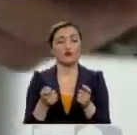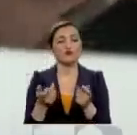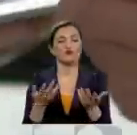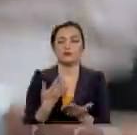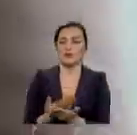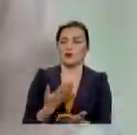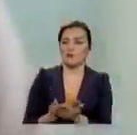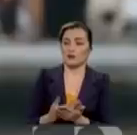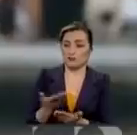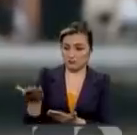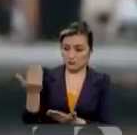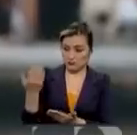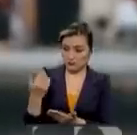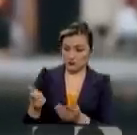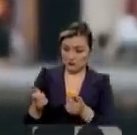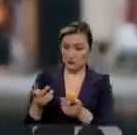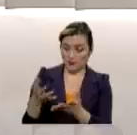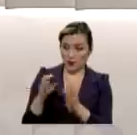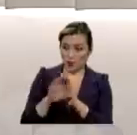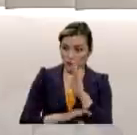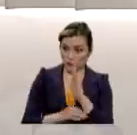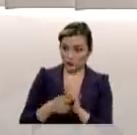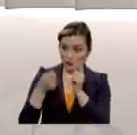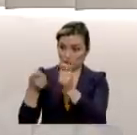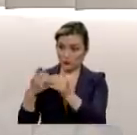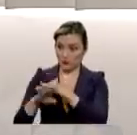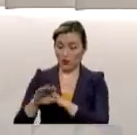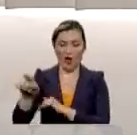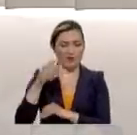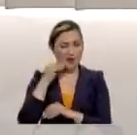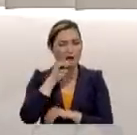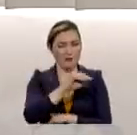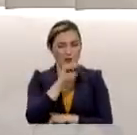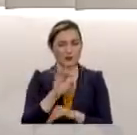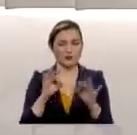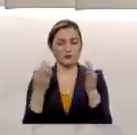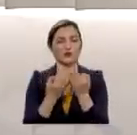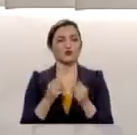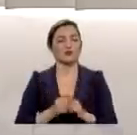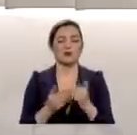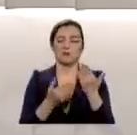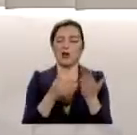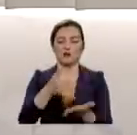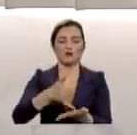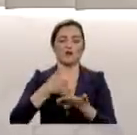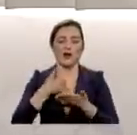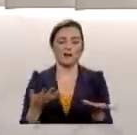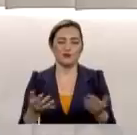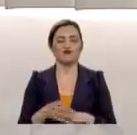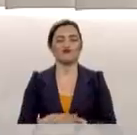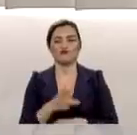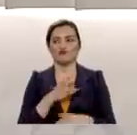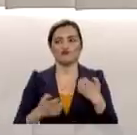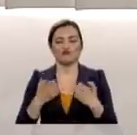extorsión luego de ofrecer algún tipo de contenido. Un evento, un premio, un disparador